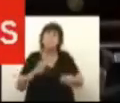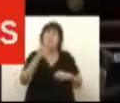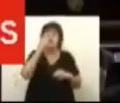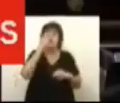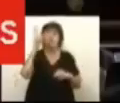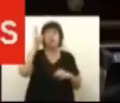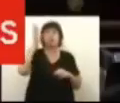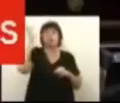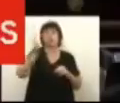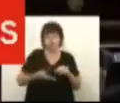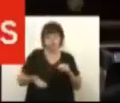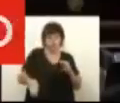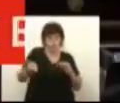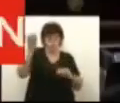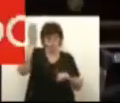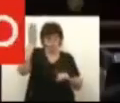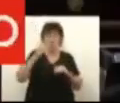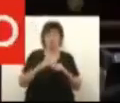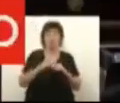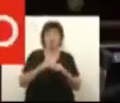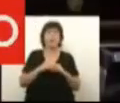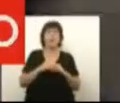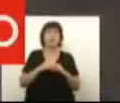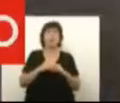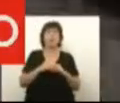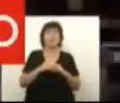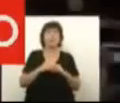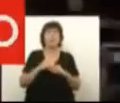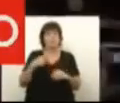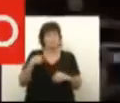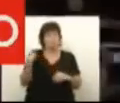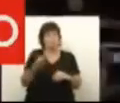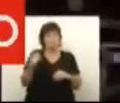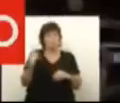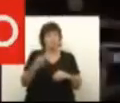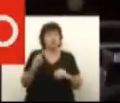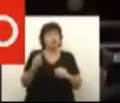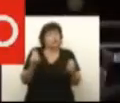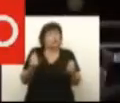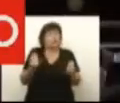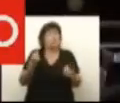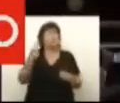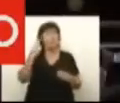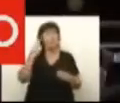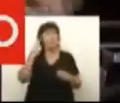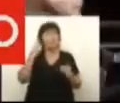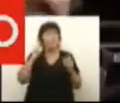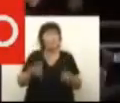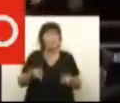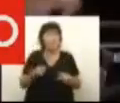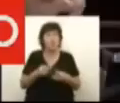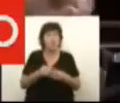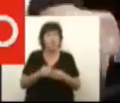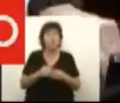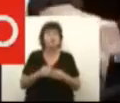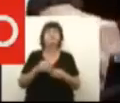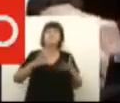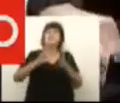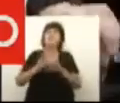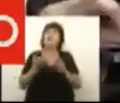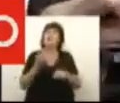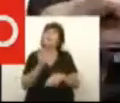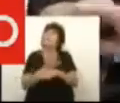del PJ de Pichetto en la Cámara de Senadores, han podido aprobar todas las leyes teniendo minoría en ambas cámaras, Cambiemos, ¿no? Entonces